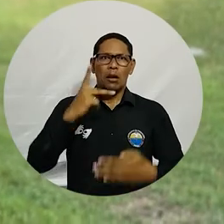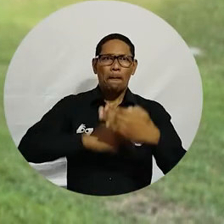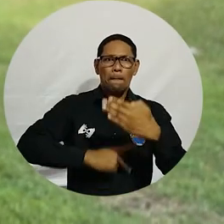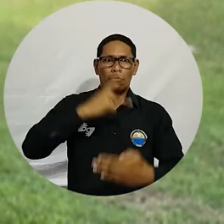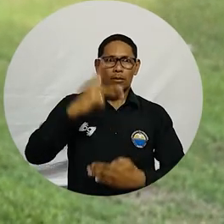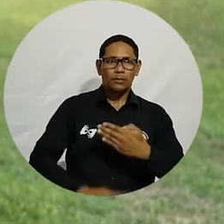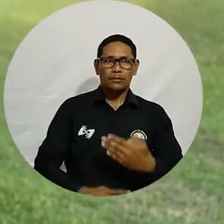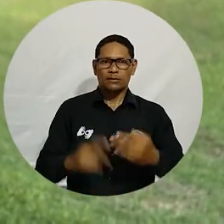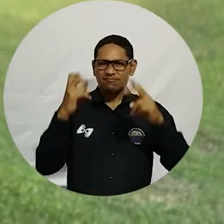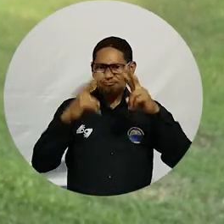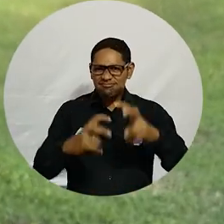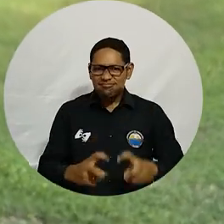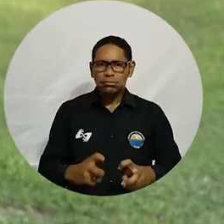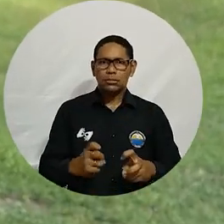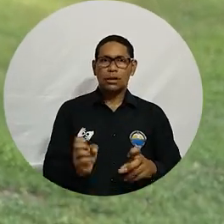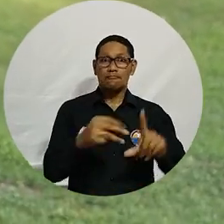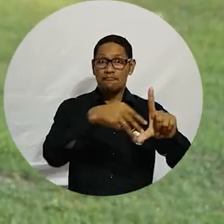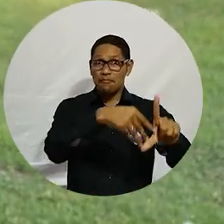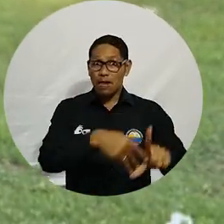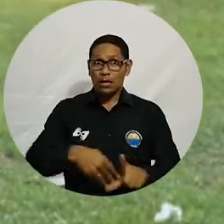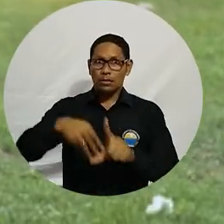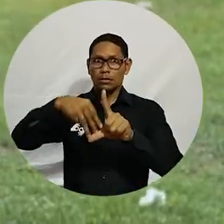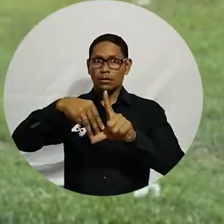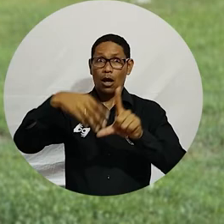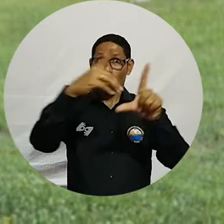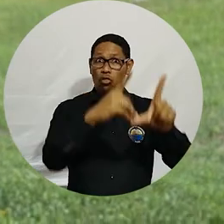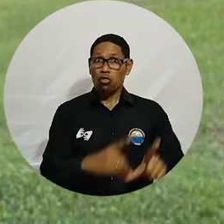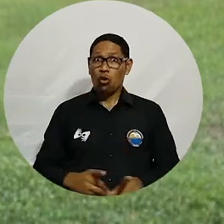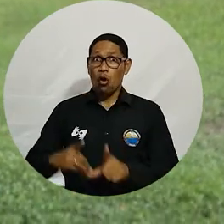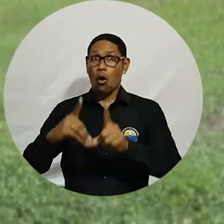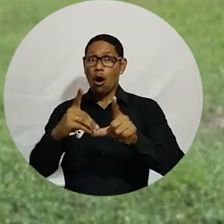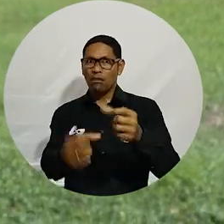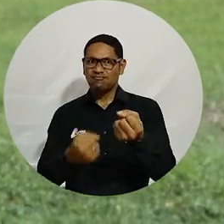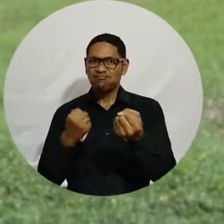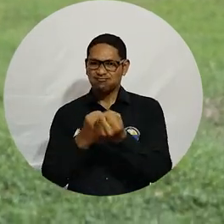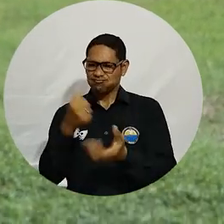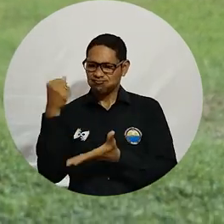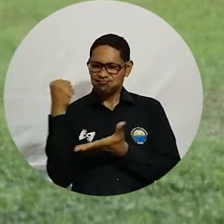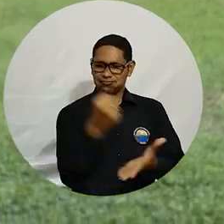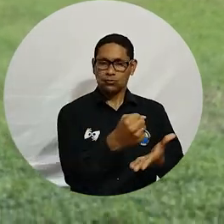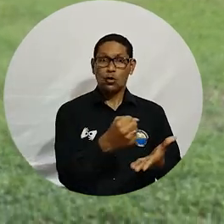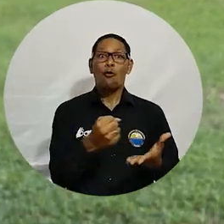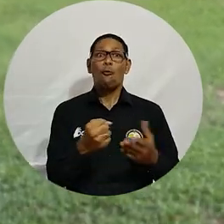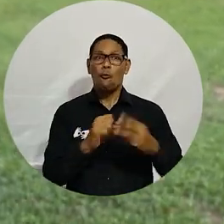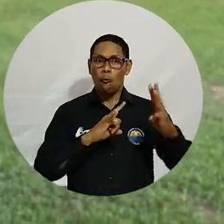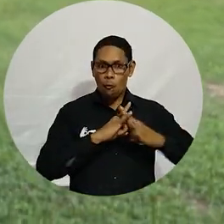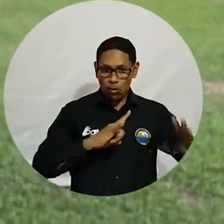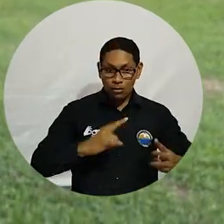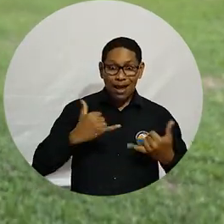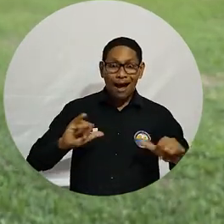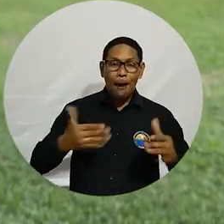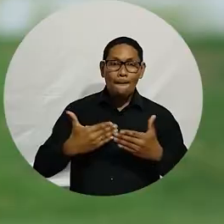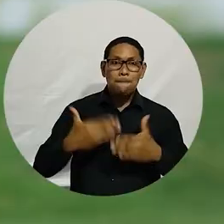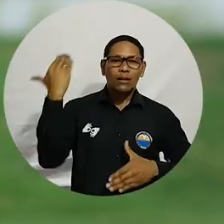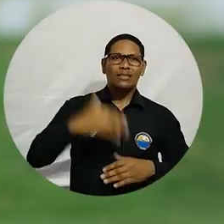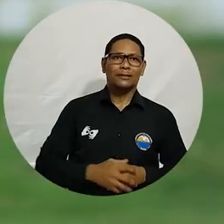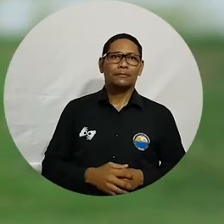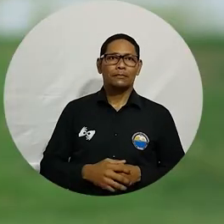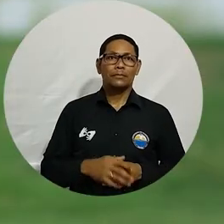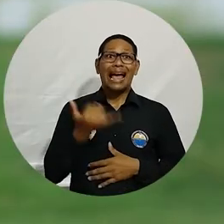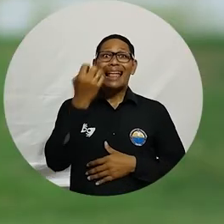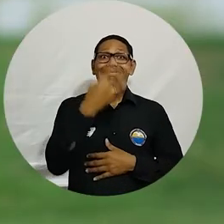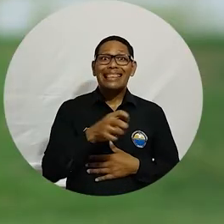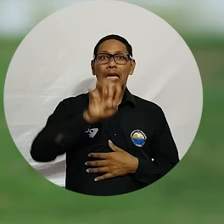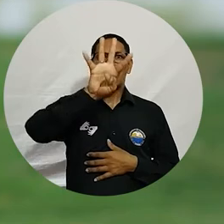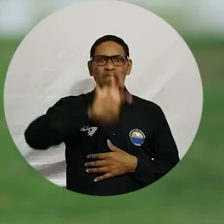Proyectos de investigación, de maestrías y doctorados financiados por Unimagdalena reciben luz verde para iniciar su desarrollo. Son